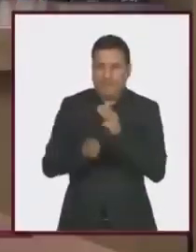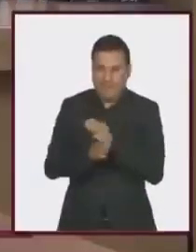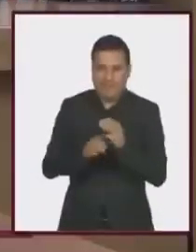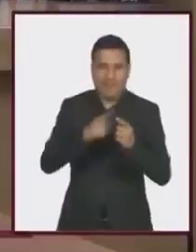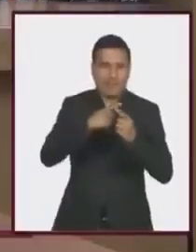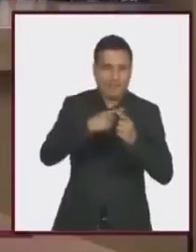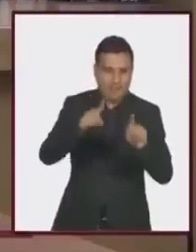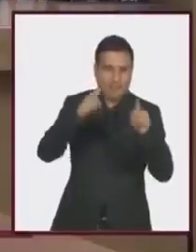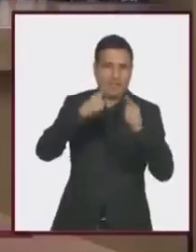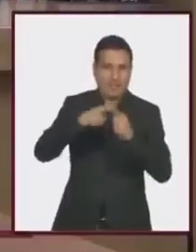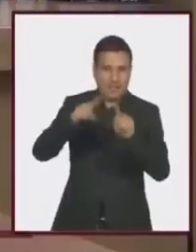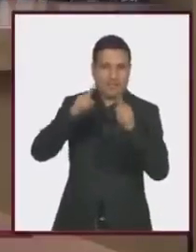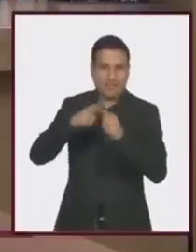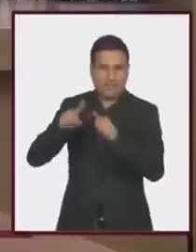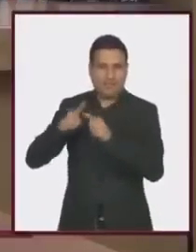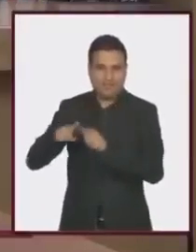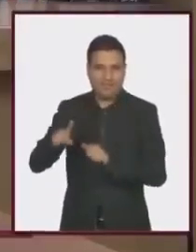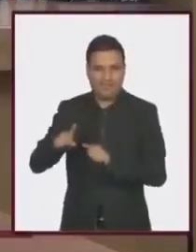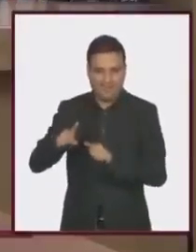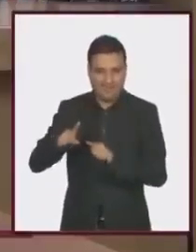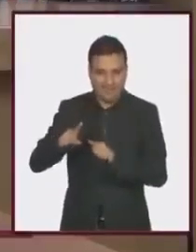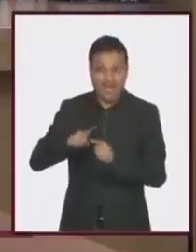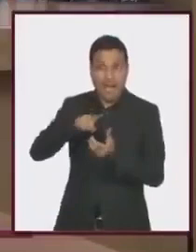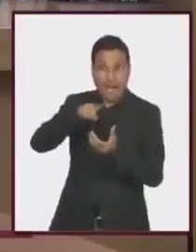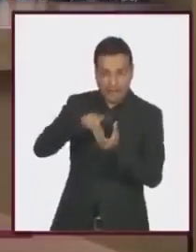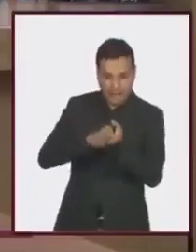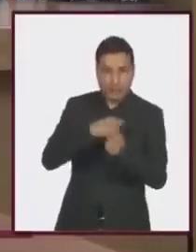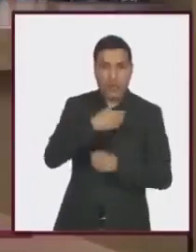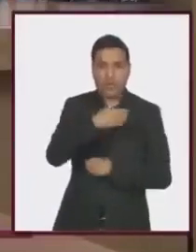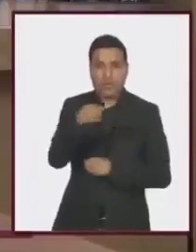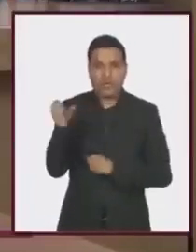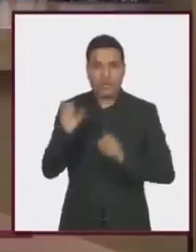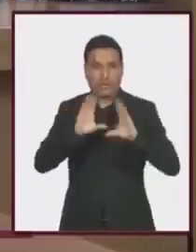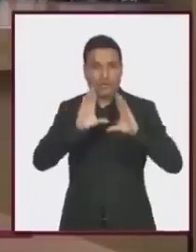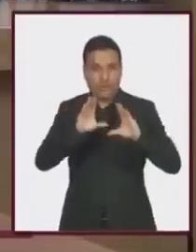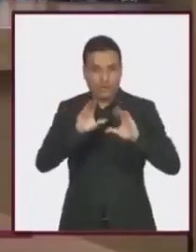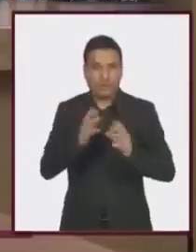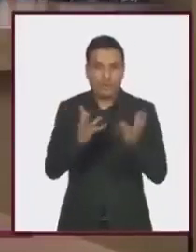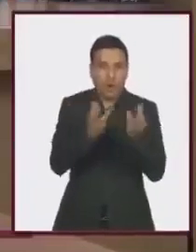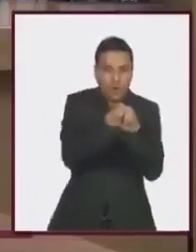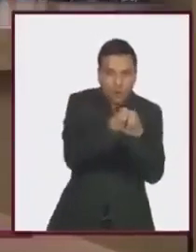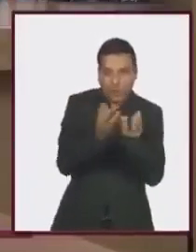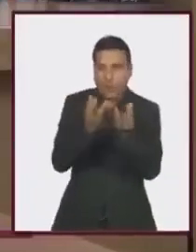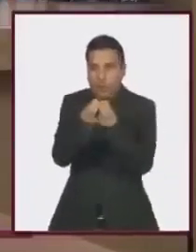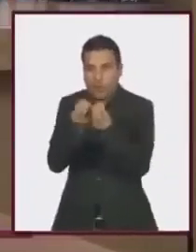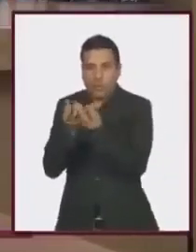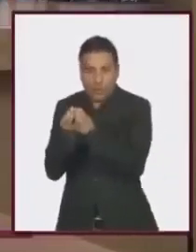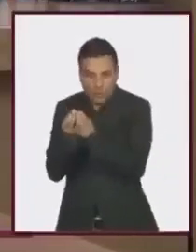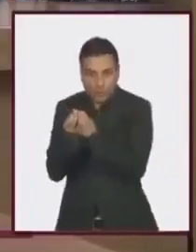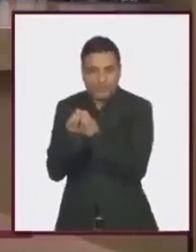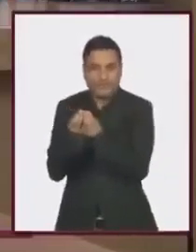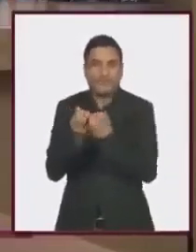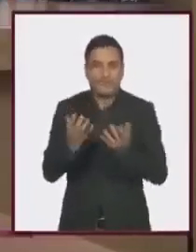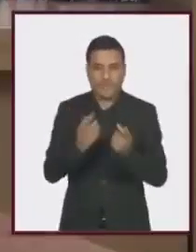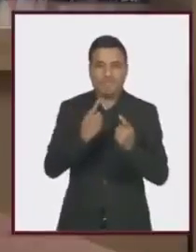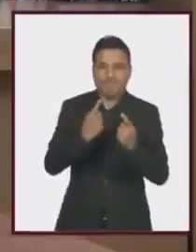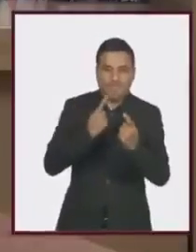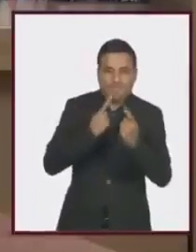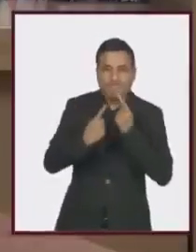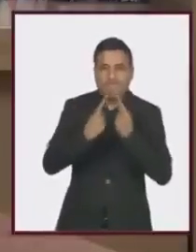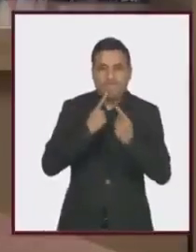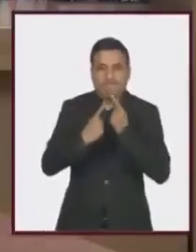conforman un campo formativo trabajarán en la construcción de los programas analíticos para cada